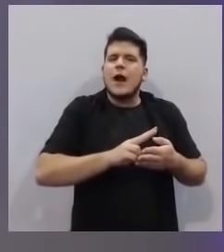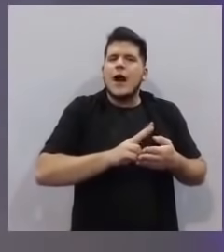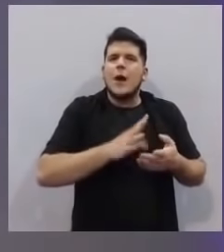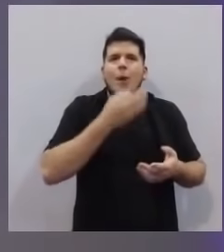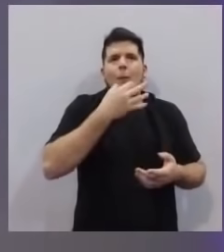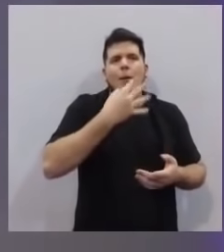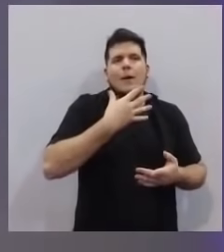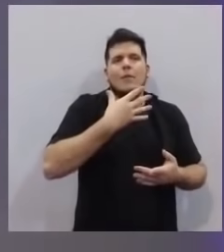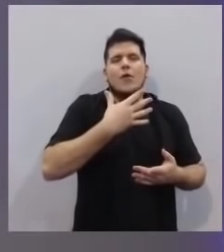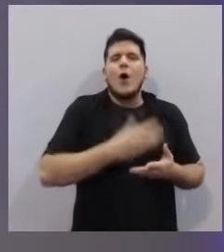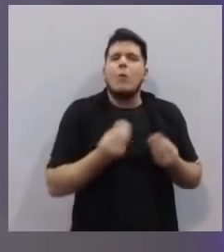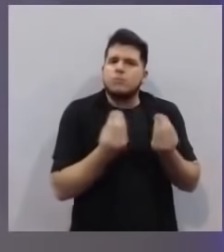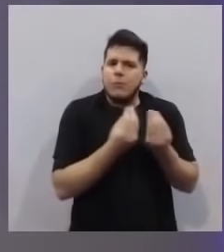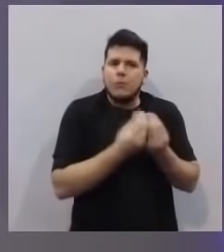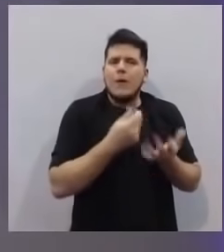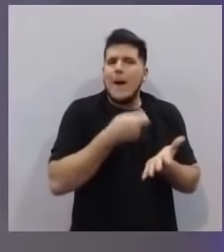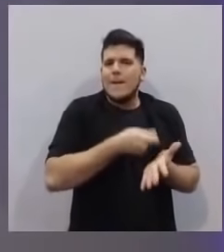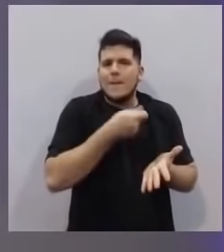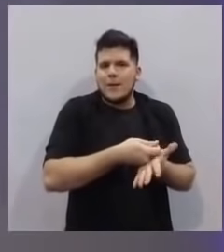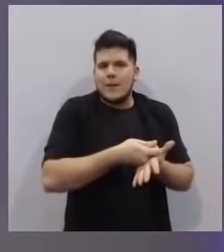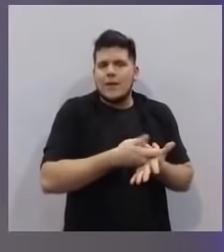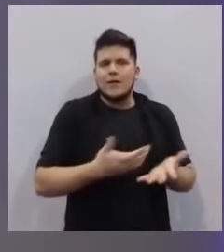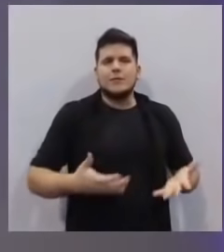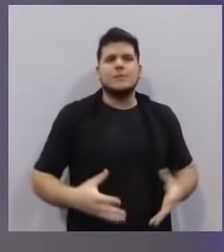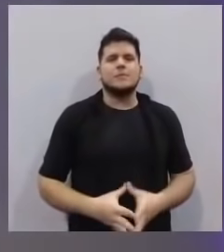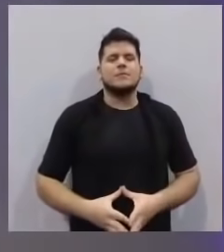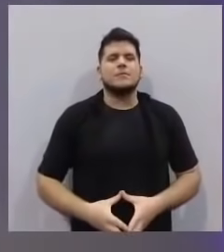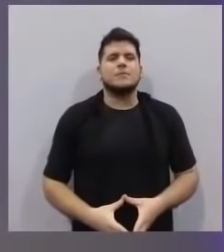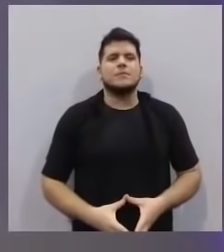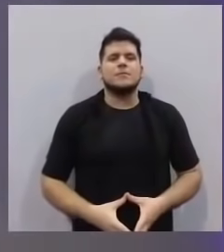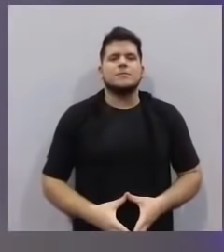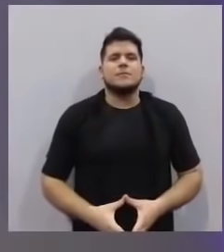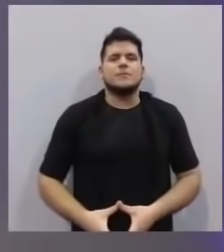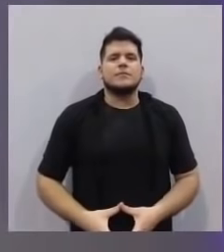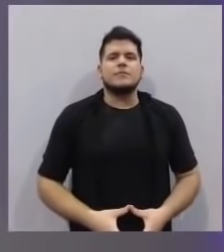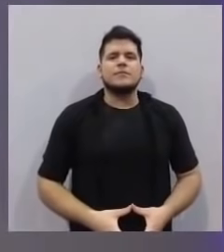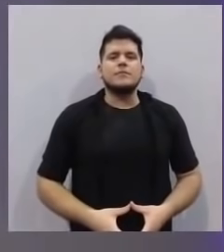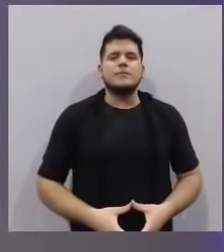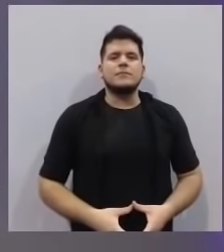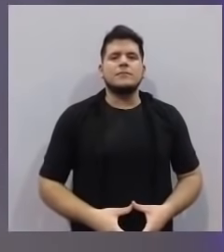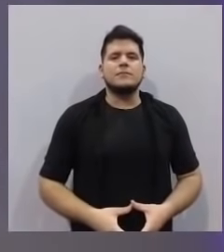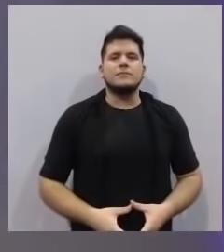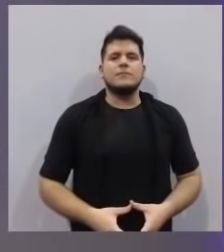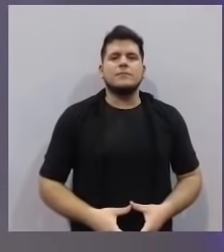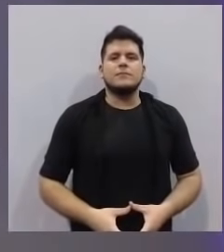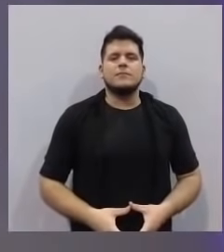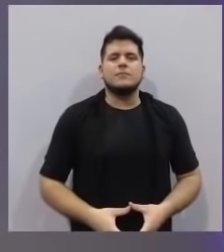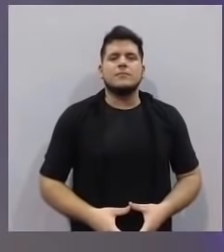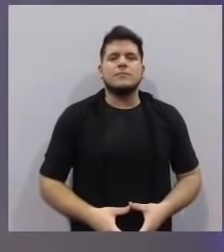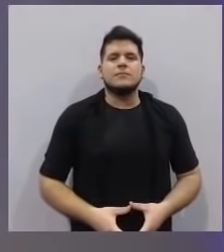nosotros cuando a nosotros se nos revela cristo precisamente salimos de un territorio